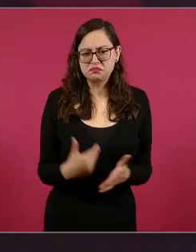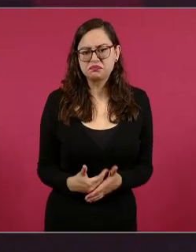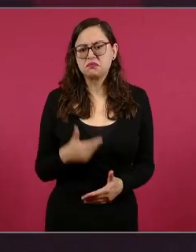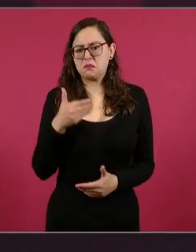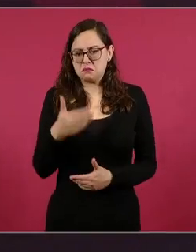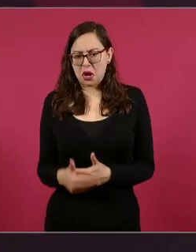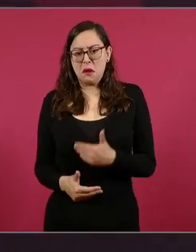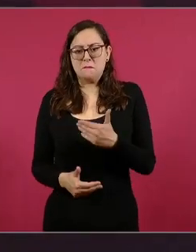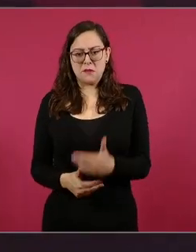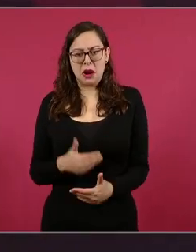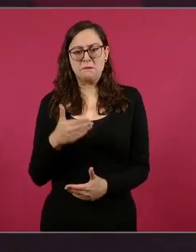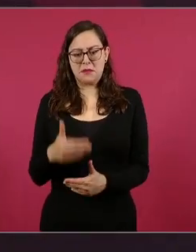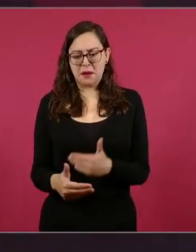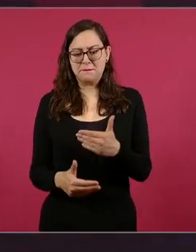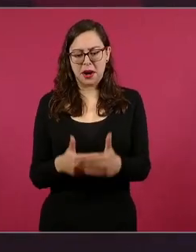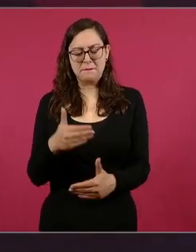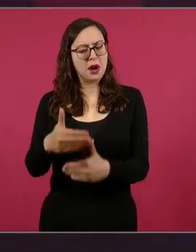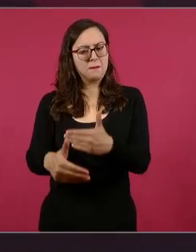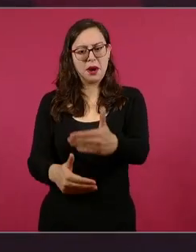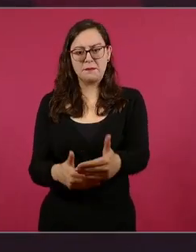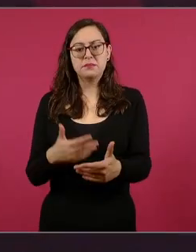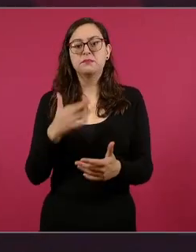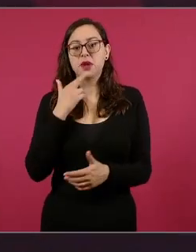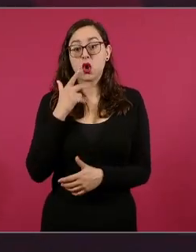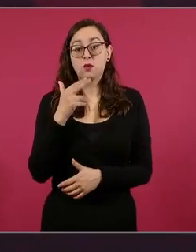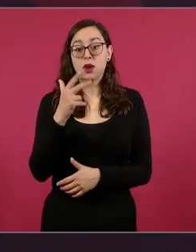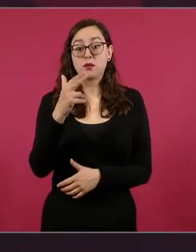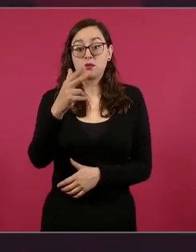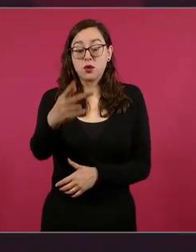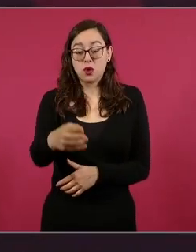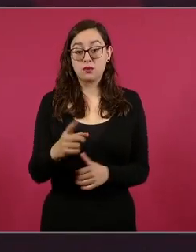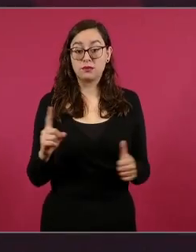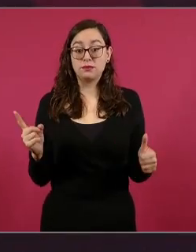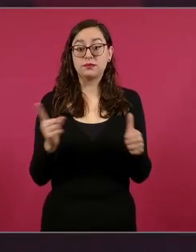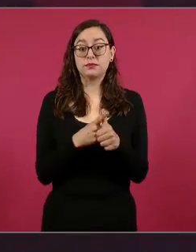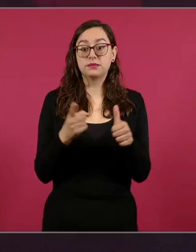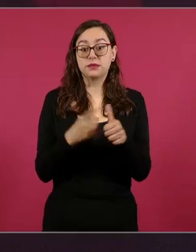primero porque ya la gente ya tomó conciencia.